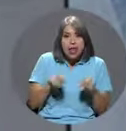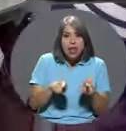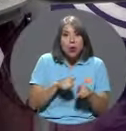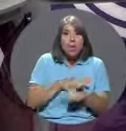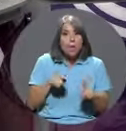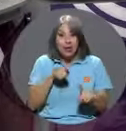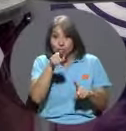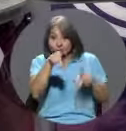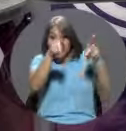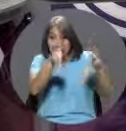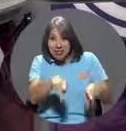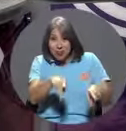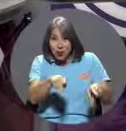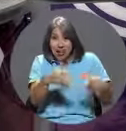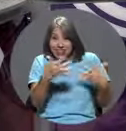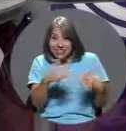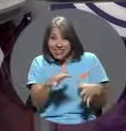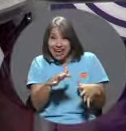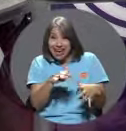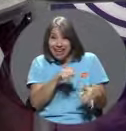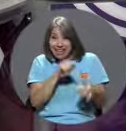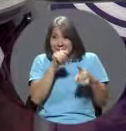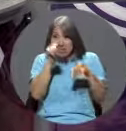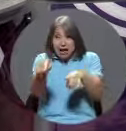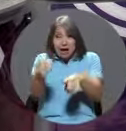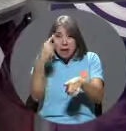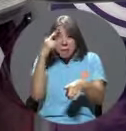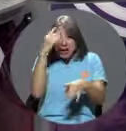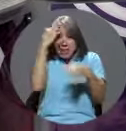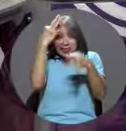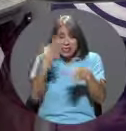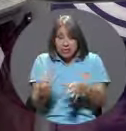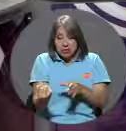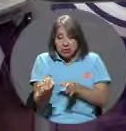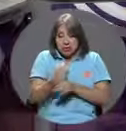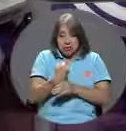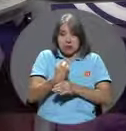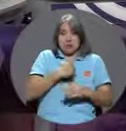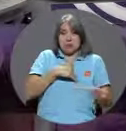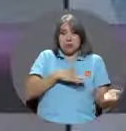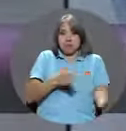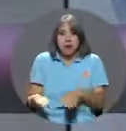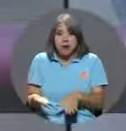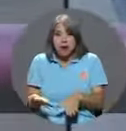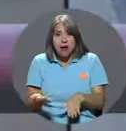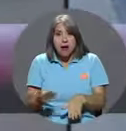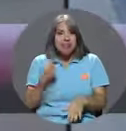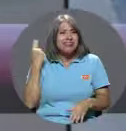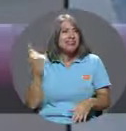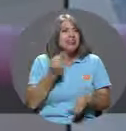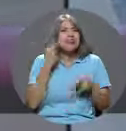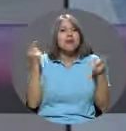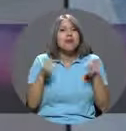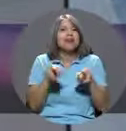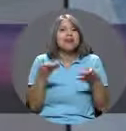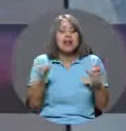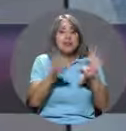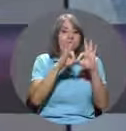o llega, usualmente las personas que estaban alrededor, familiares, amistades, hasta